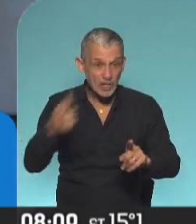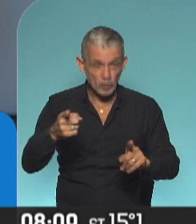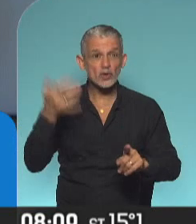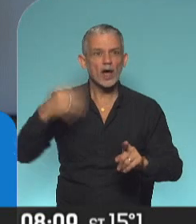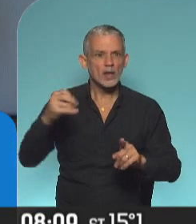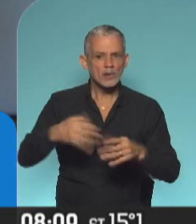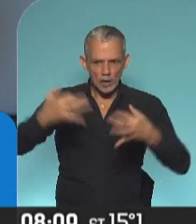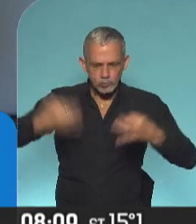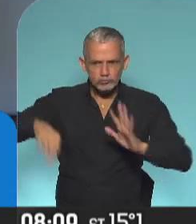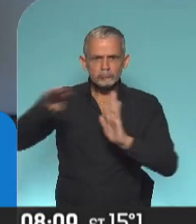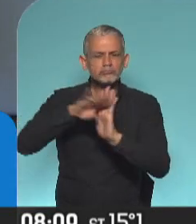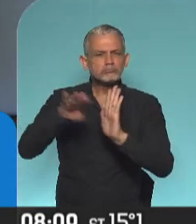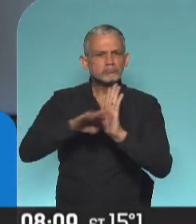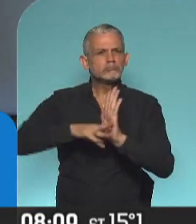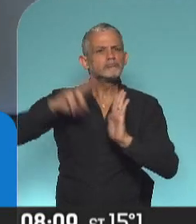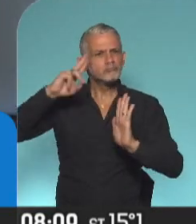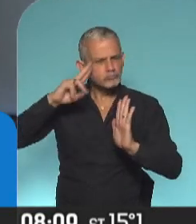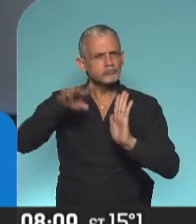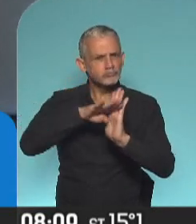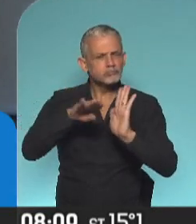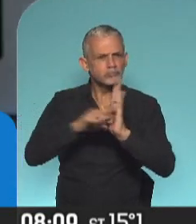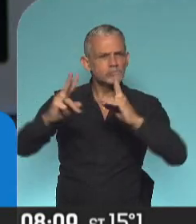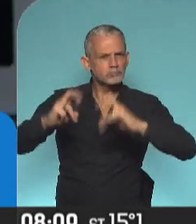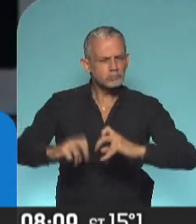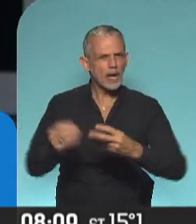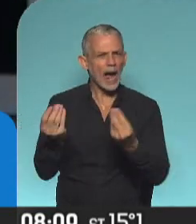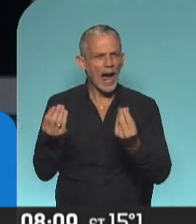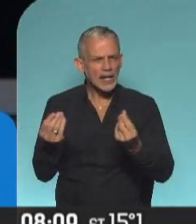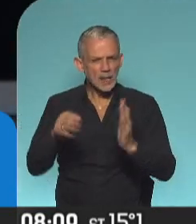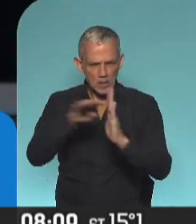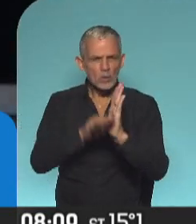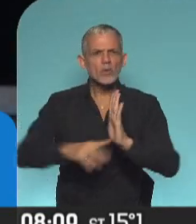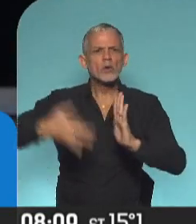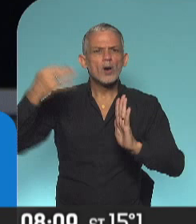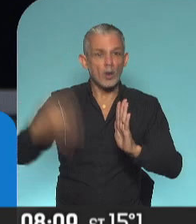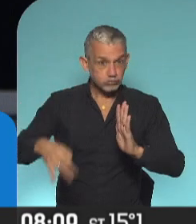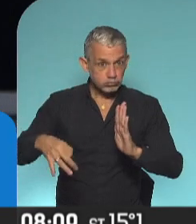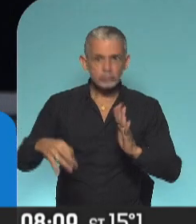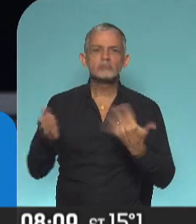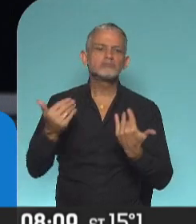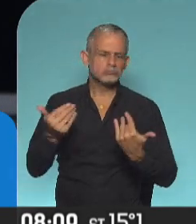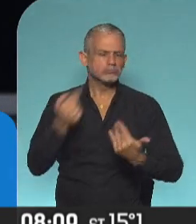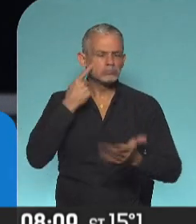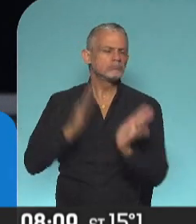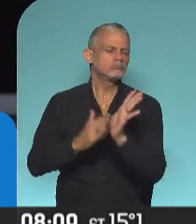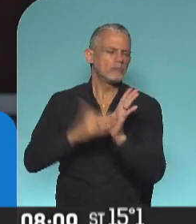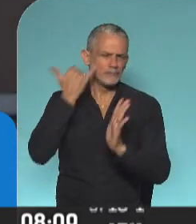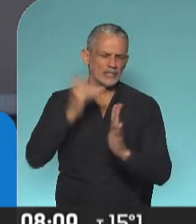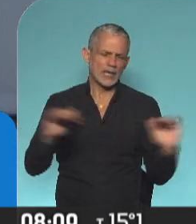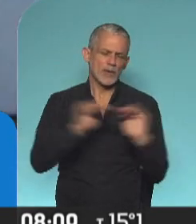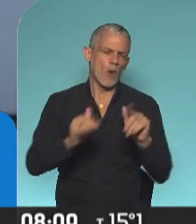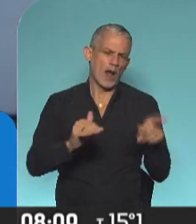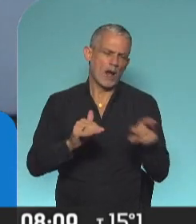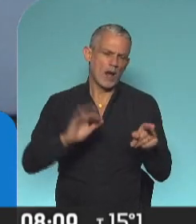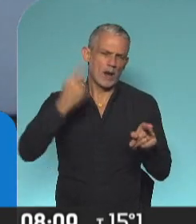que han cumplido con los estudios de esta calidad que yo te hablaba antes y que por lo tanto han demostrado ser similares a